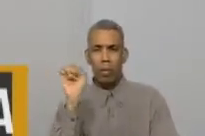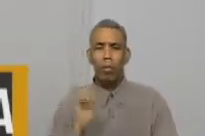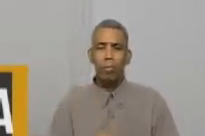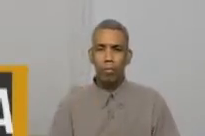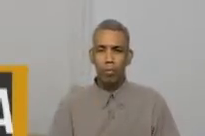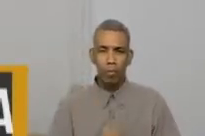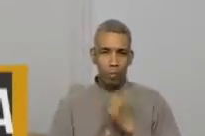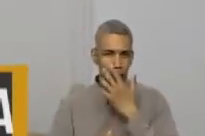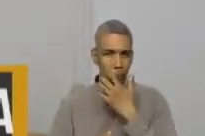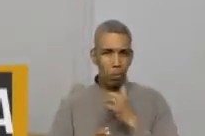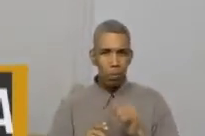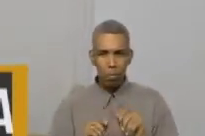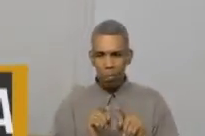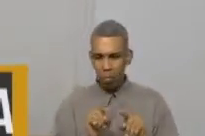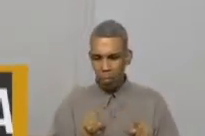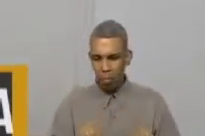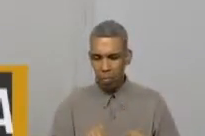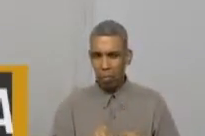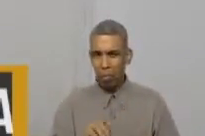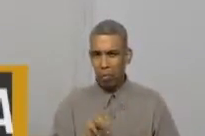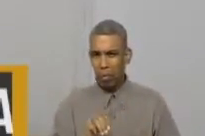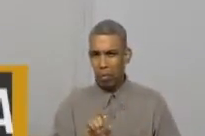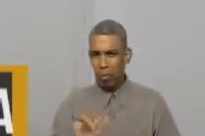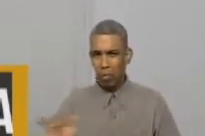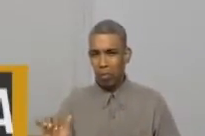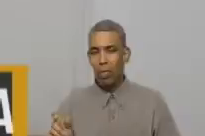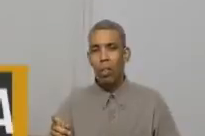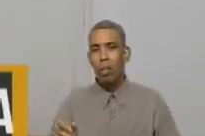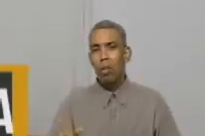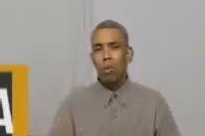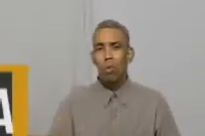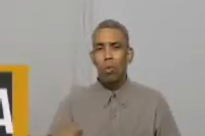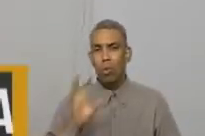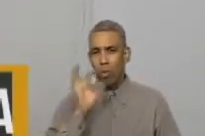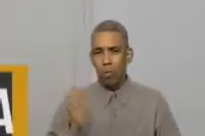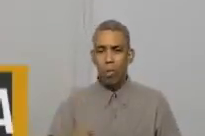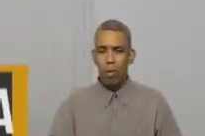placas MOW-864 y el conductor de una motocicleta de placas